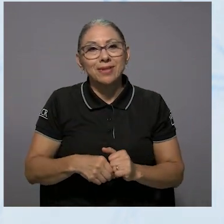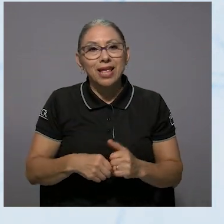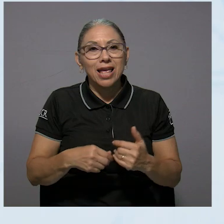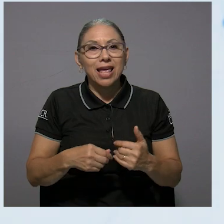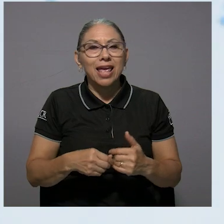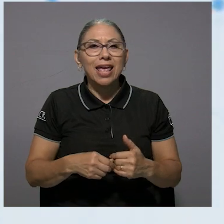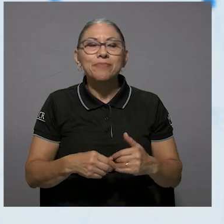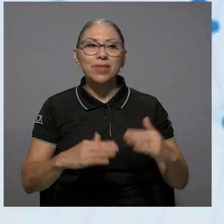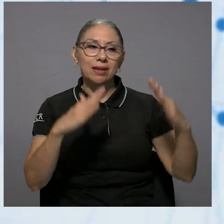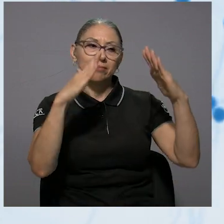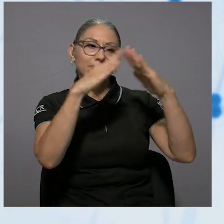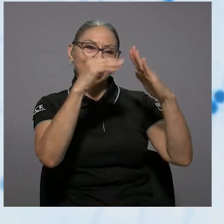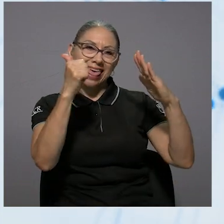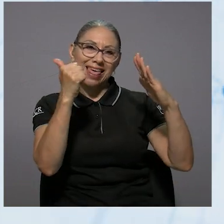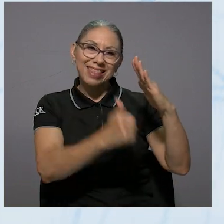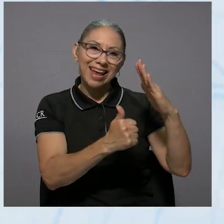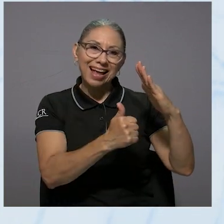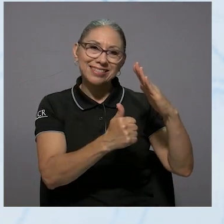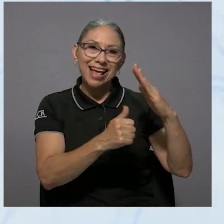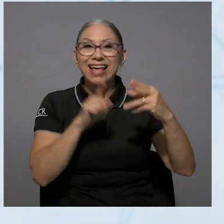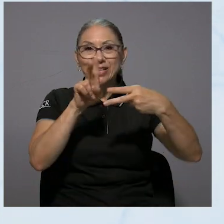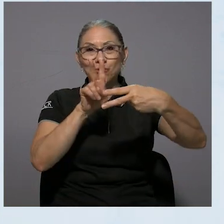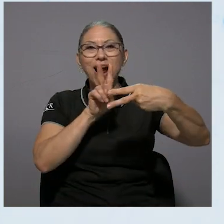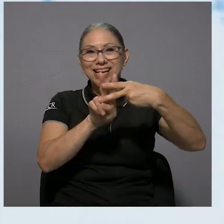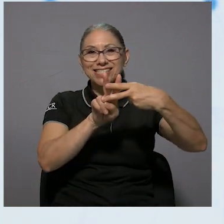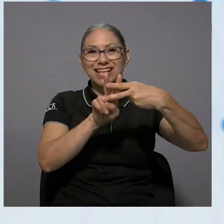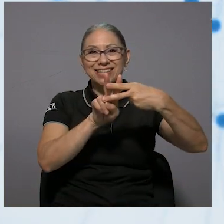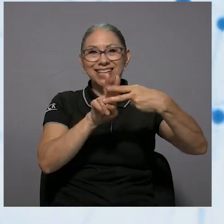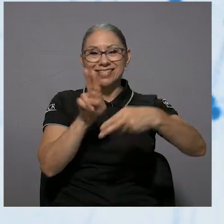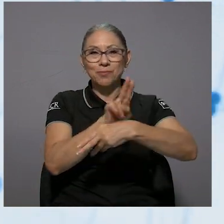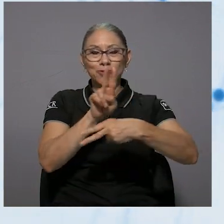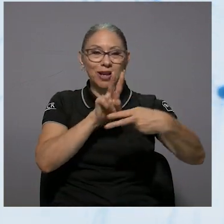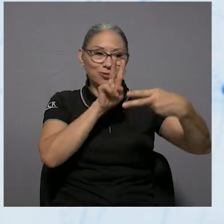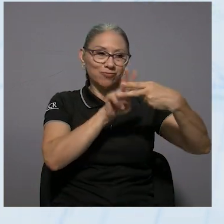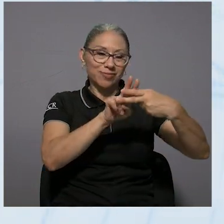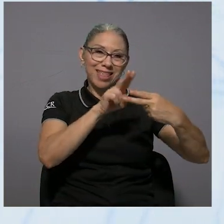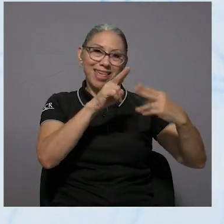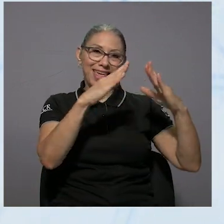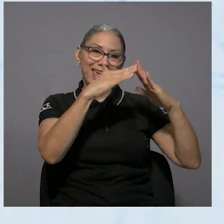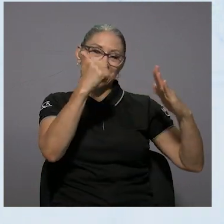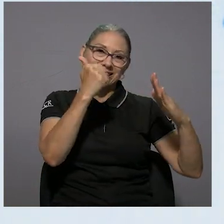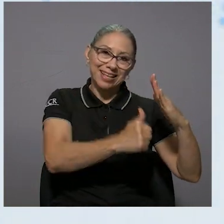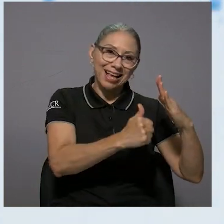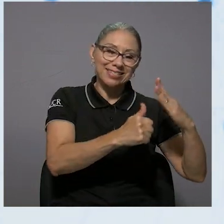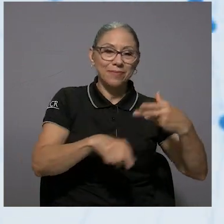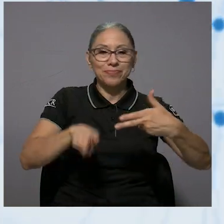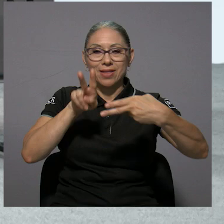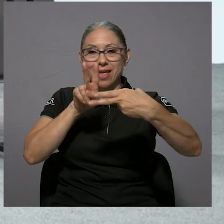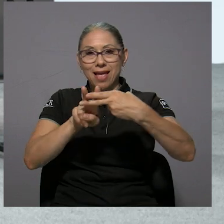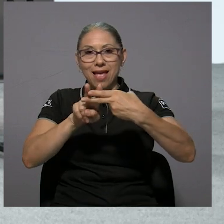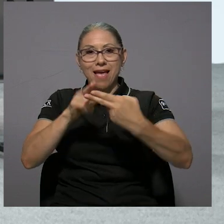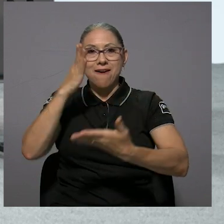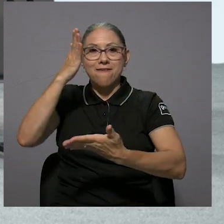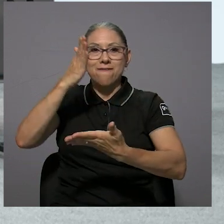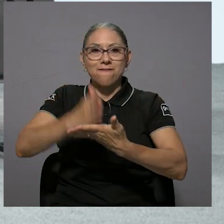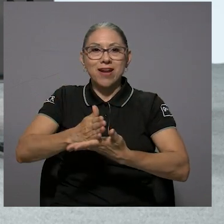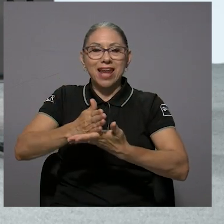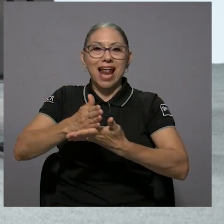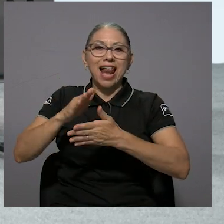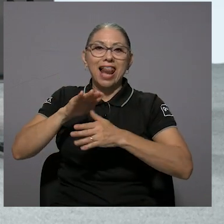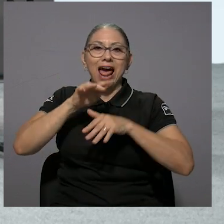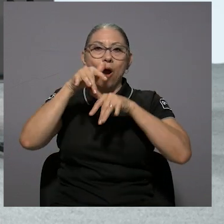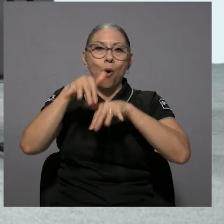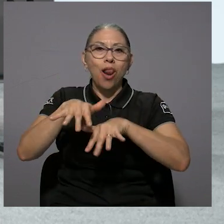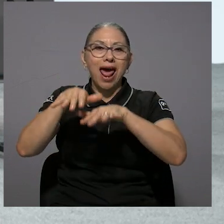Con Quédate en Casa es uno de los hashtags que estamos usando junto con Frena la Ola y